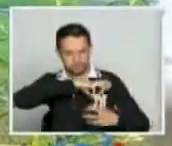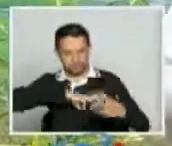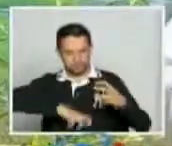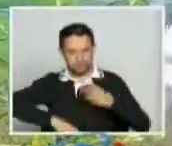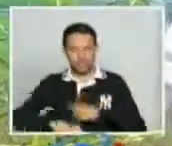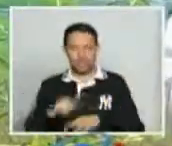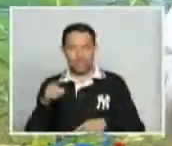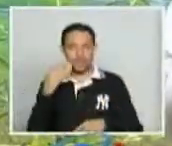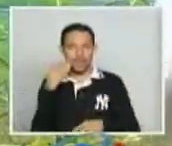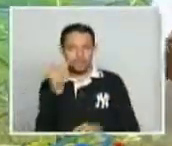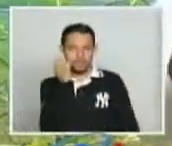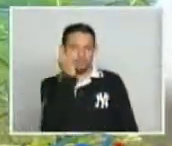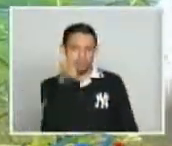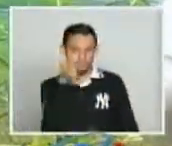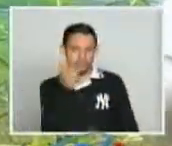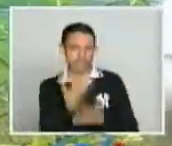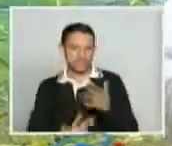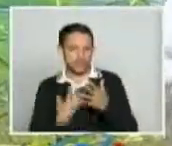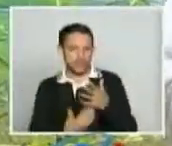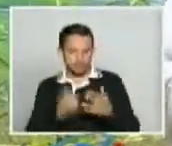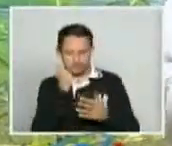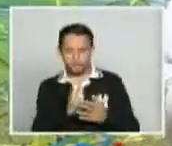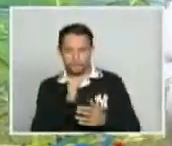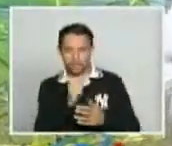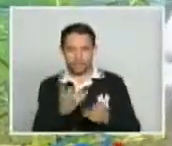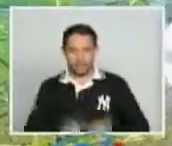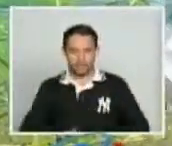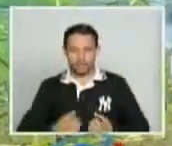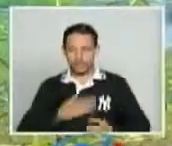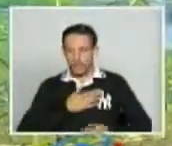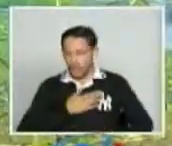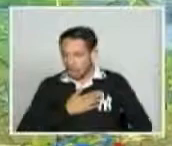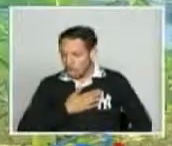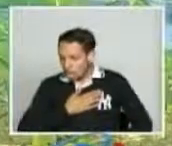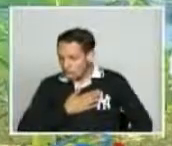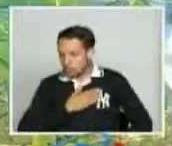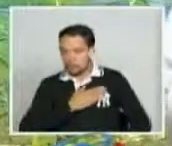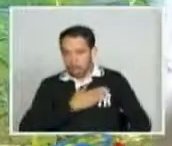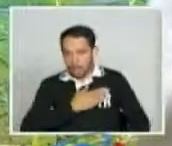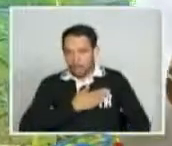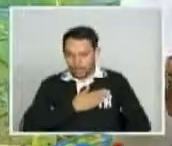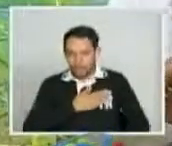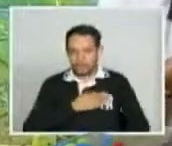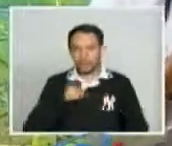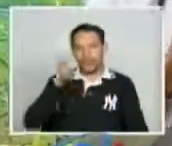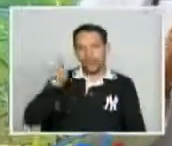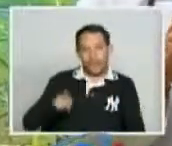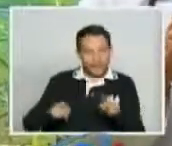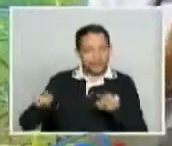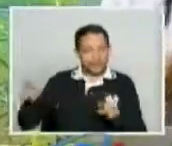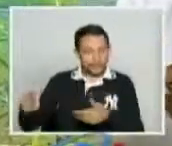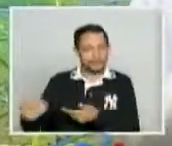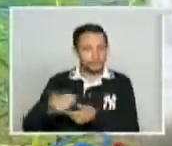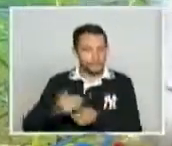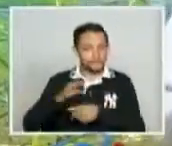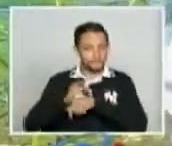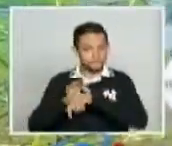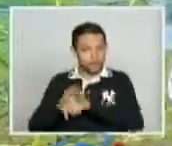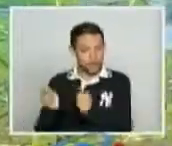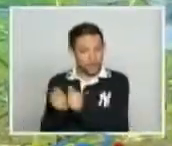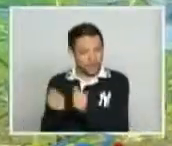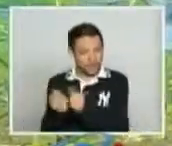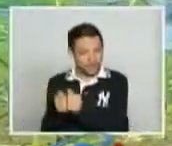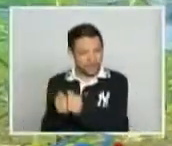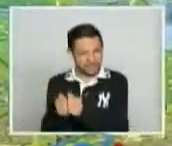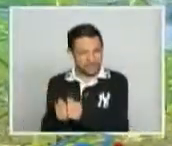menstruación se volvió un desorden, porque todo se me alteró, porque estoy hipertenso. Tengo un caso clínico con pacientes, con un médico que ustedes han visto conmigo en